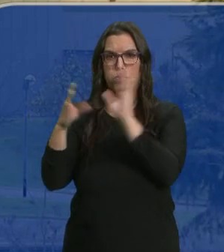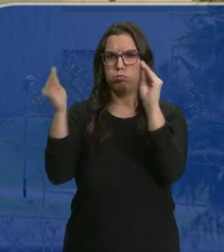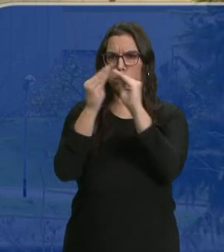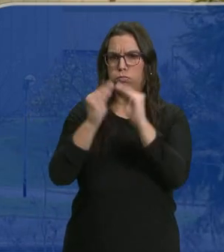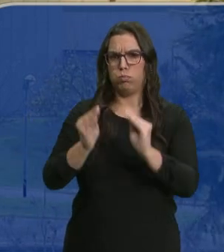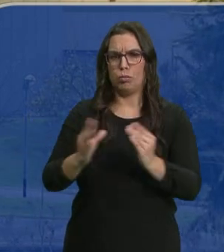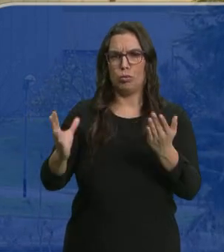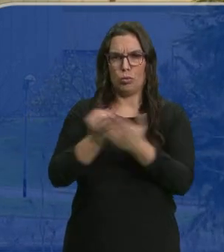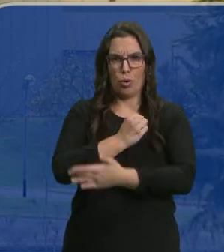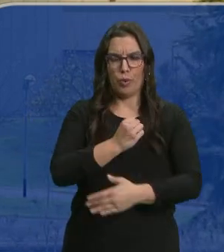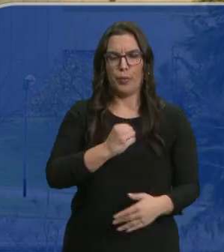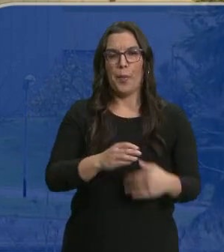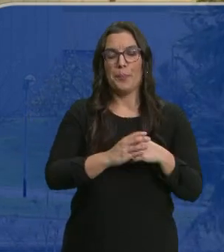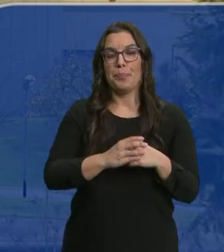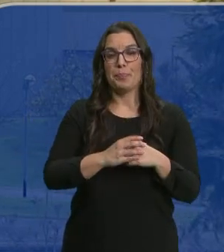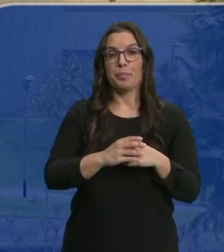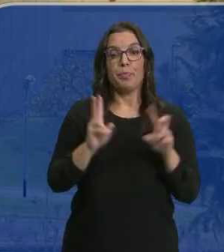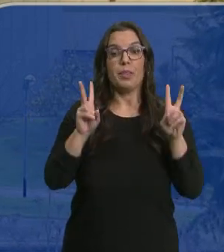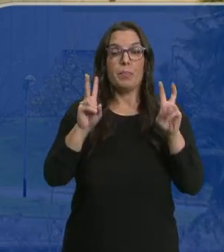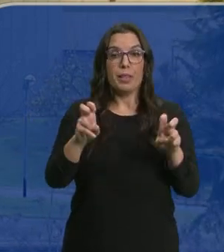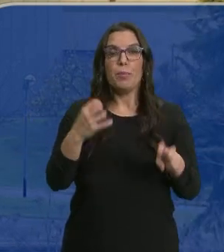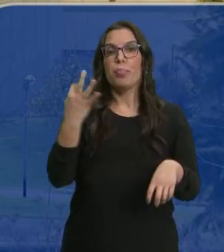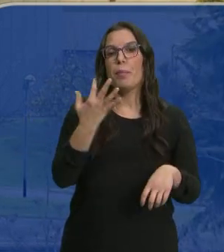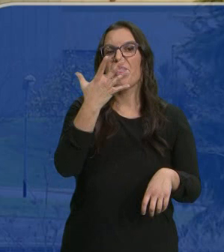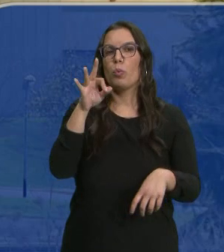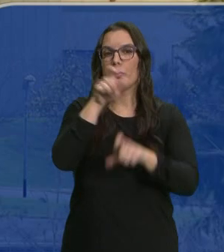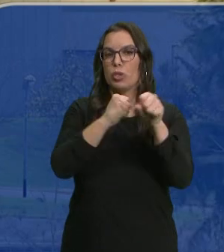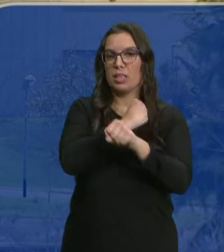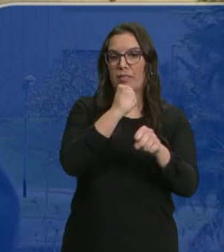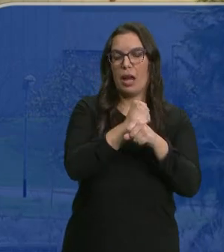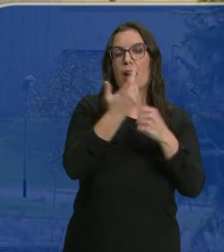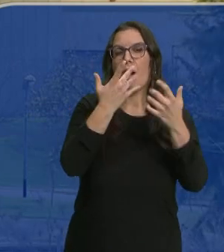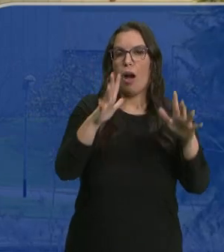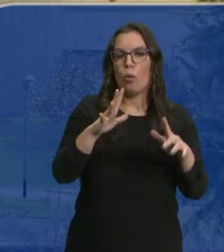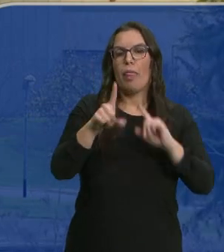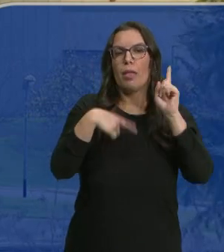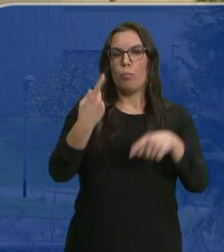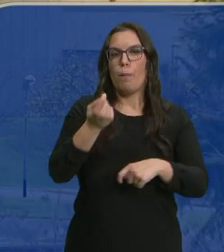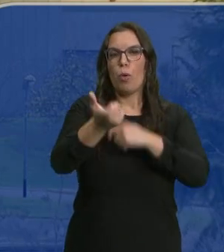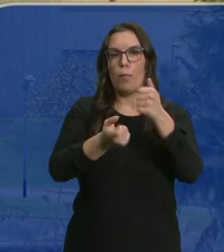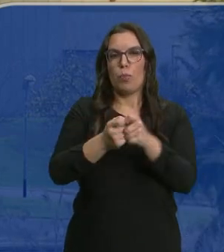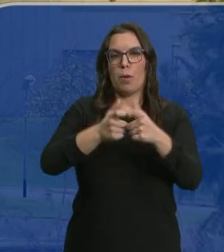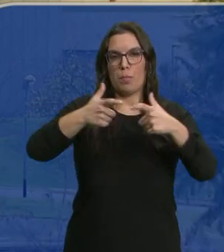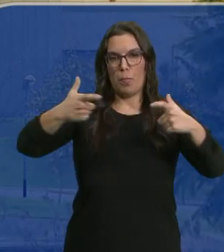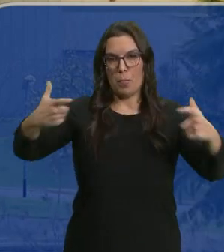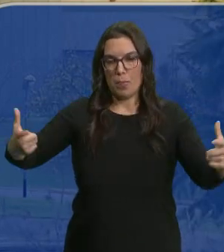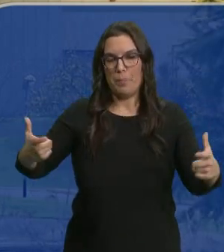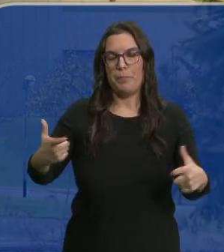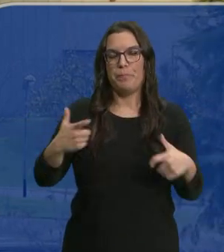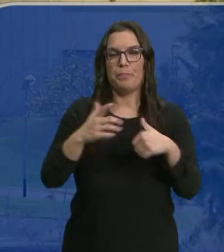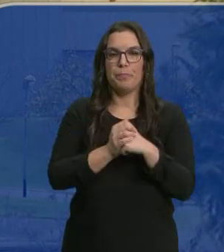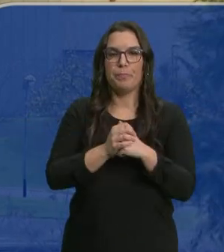para el edificio, que debe albergar en un primer momento a 50 trabajadores, aunque esa cifra iría aumentando con el